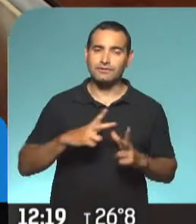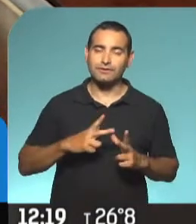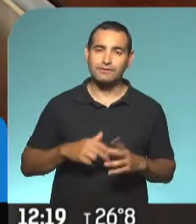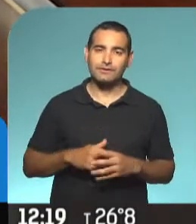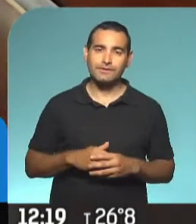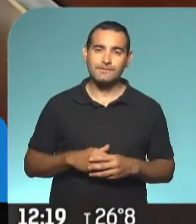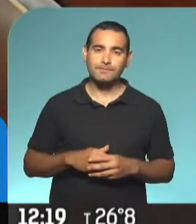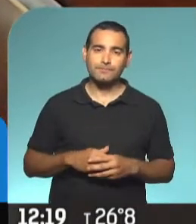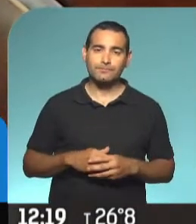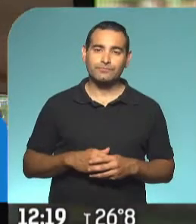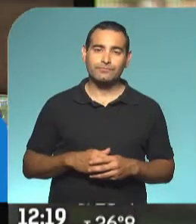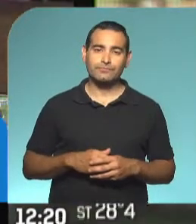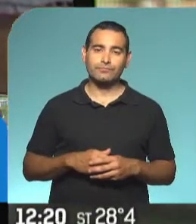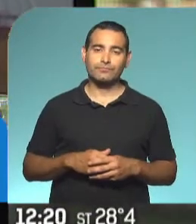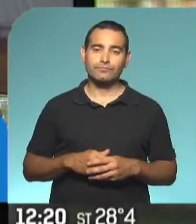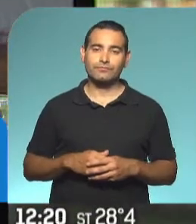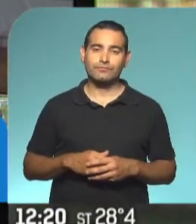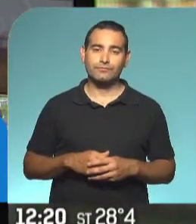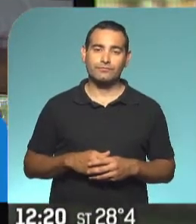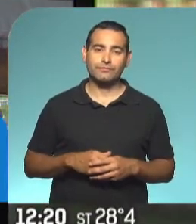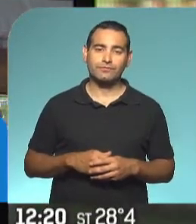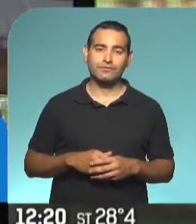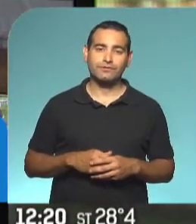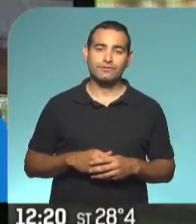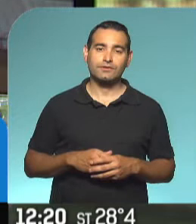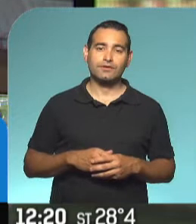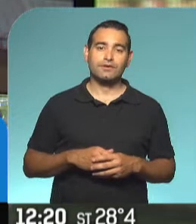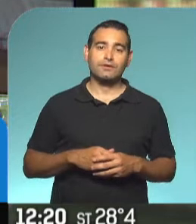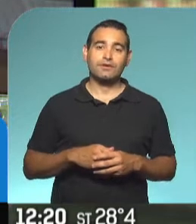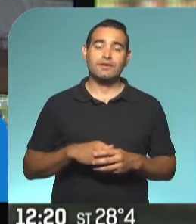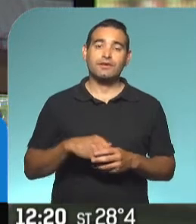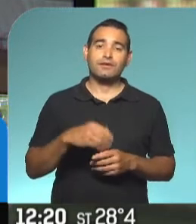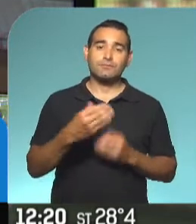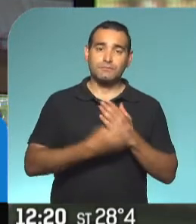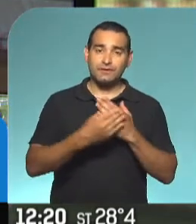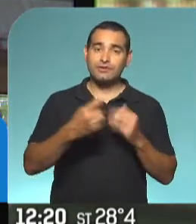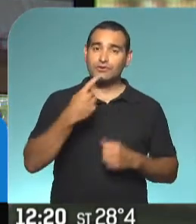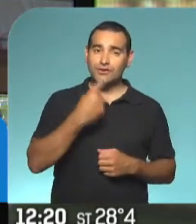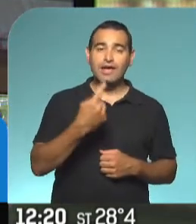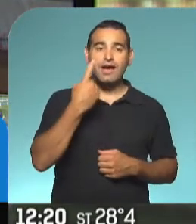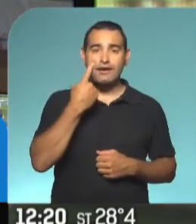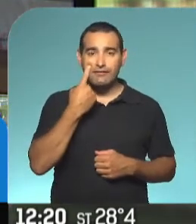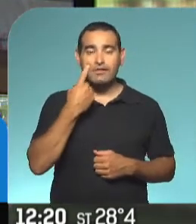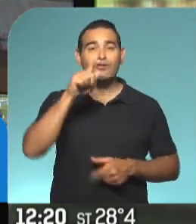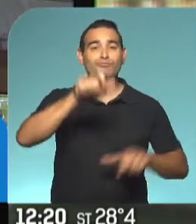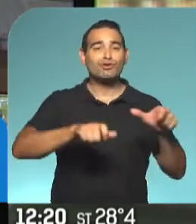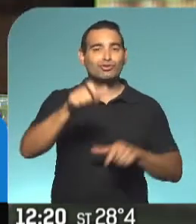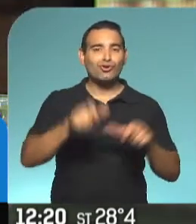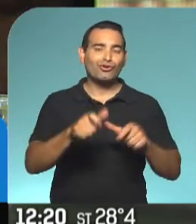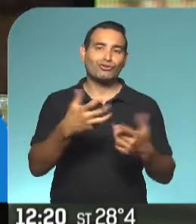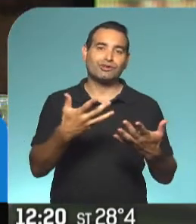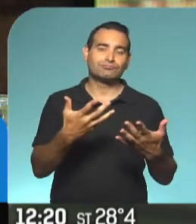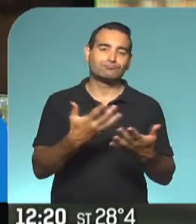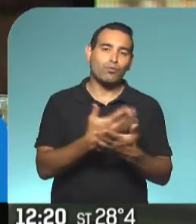por qué claro porque el tema es que dijo que se va a analizar los casos de personas vulnerables desde situación